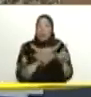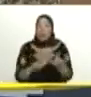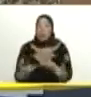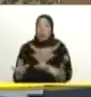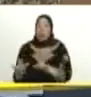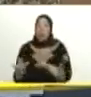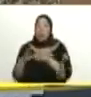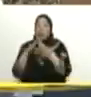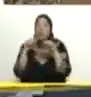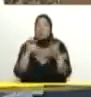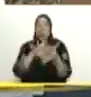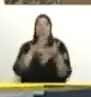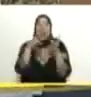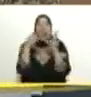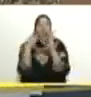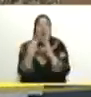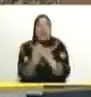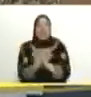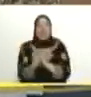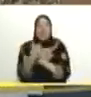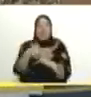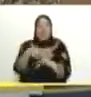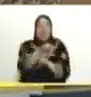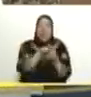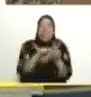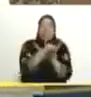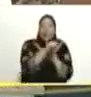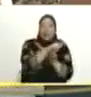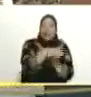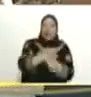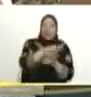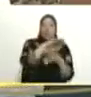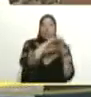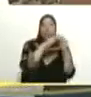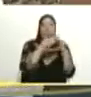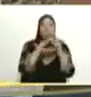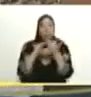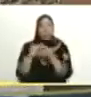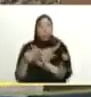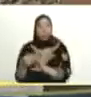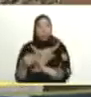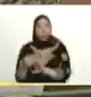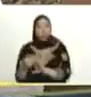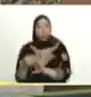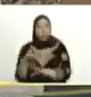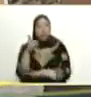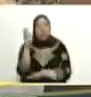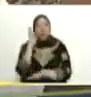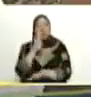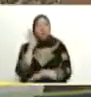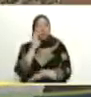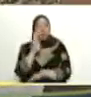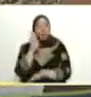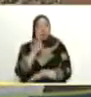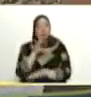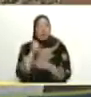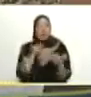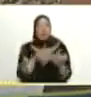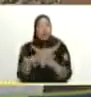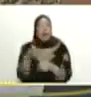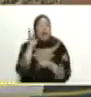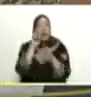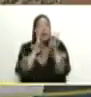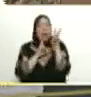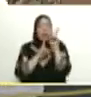prácticamente cambió la cara de todo un espacio que lo que tenía era basura y